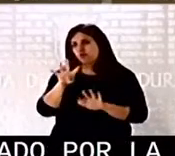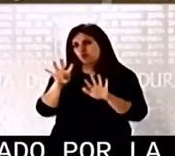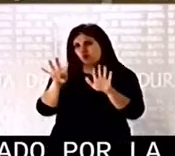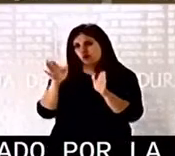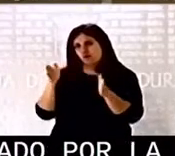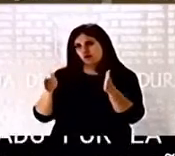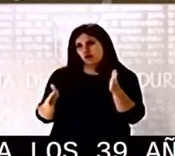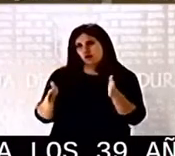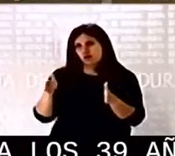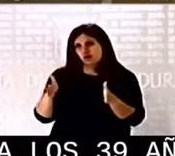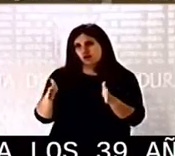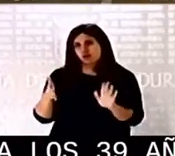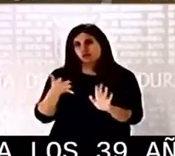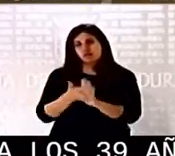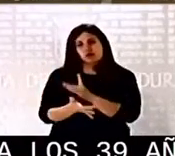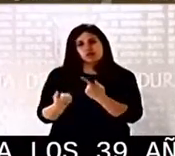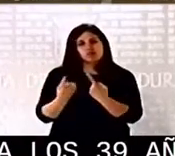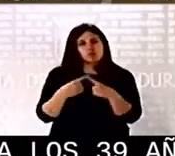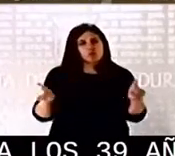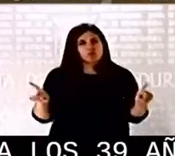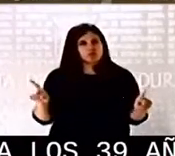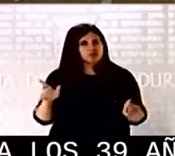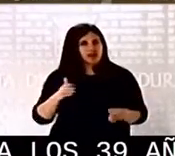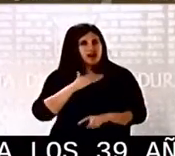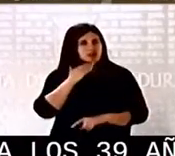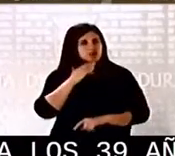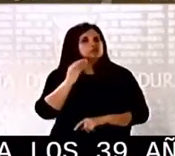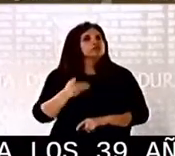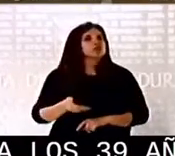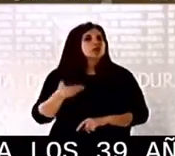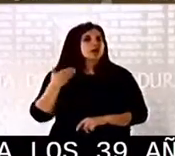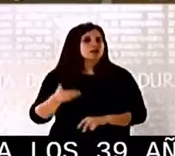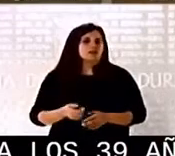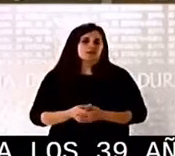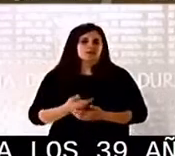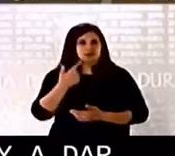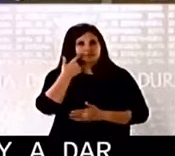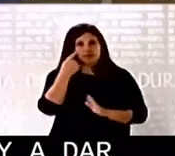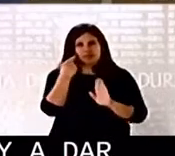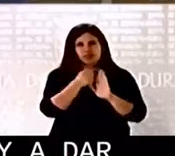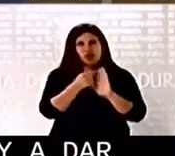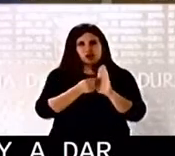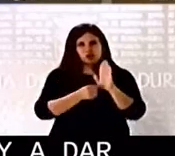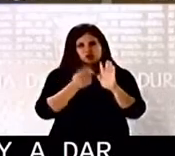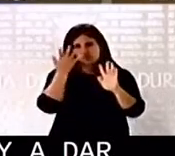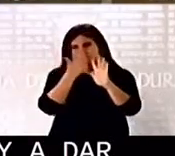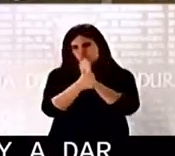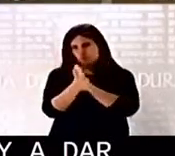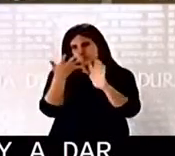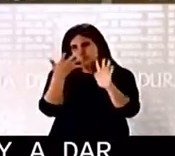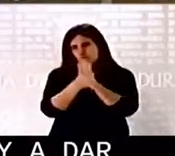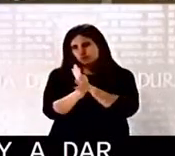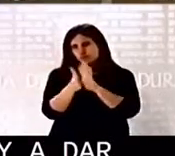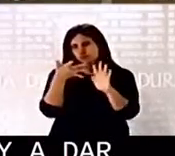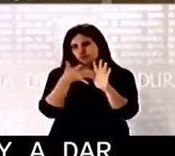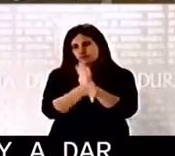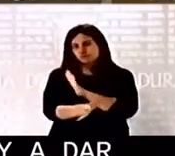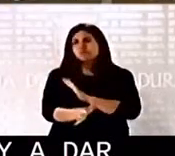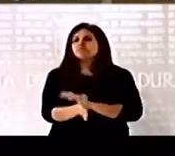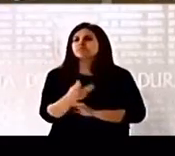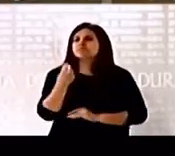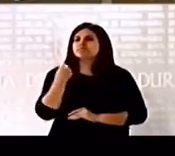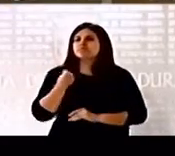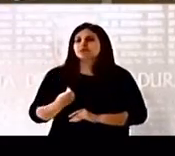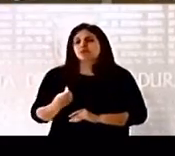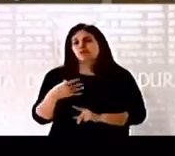con una diferencia muy importante. Les voy a dar algunos datos que hablan de